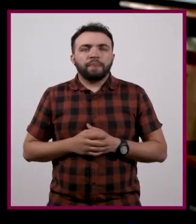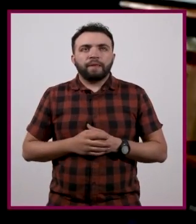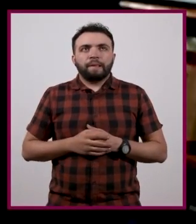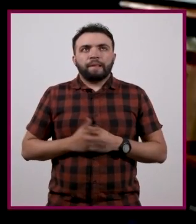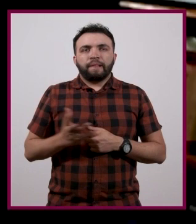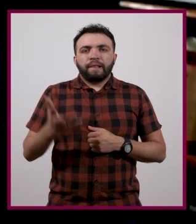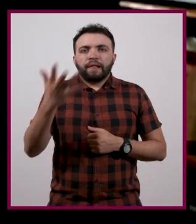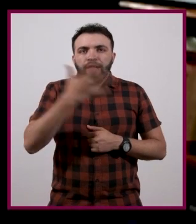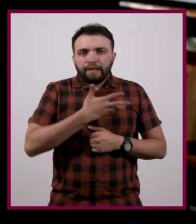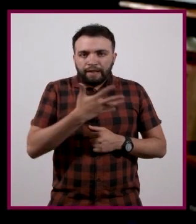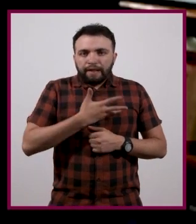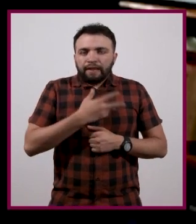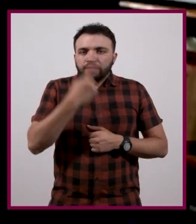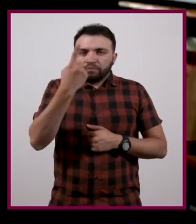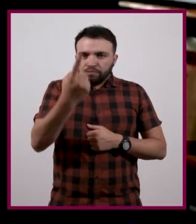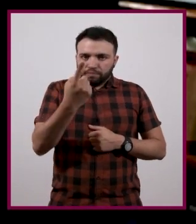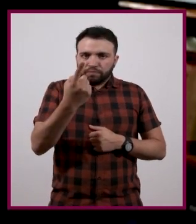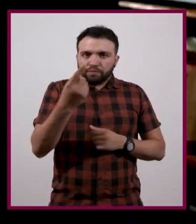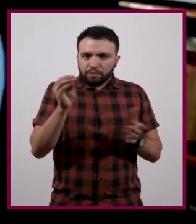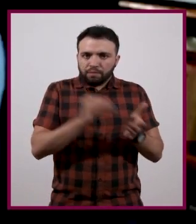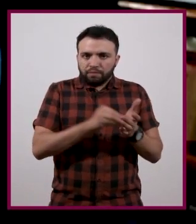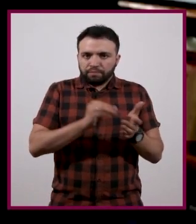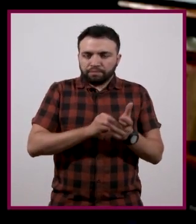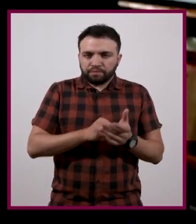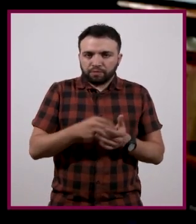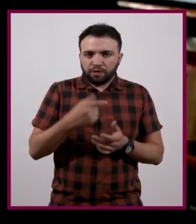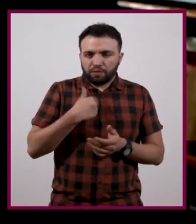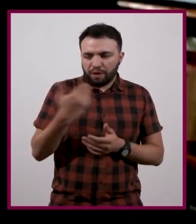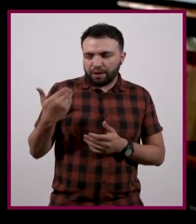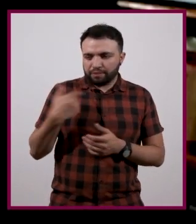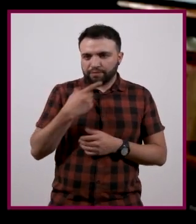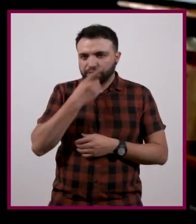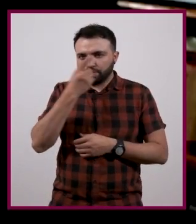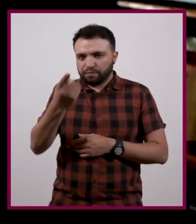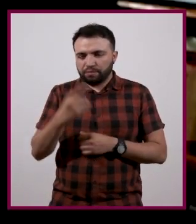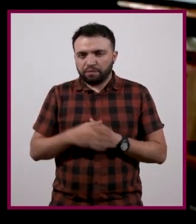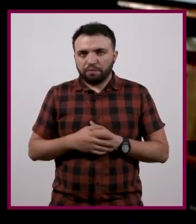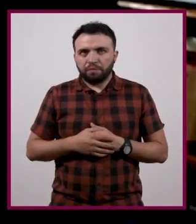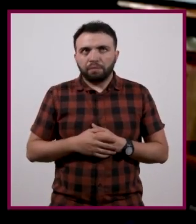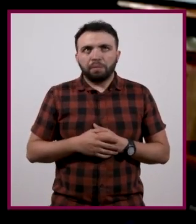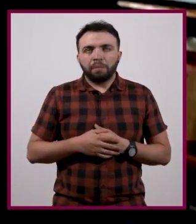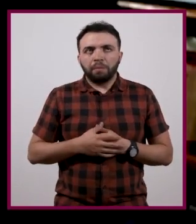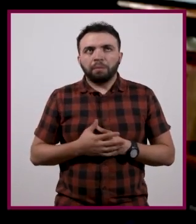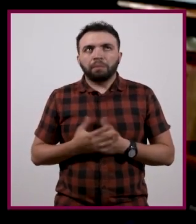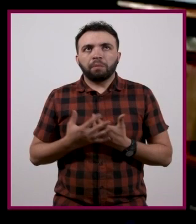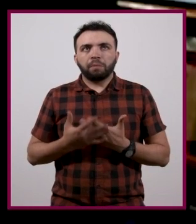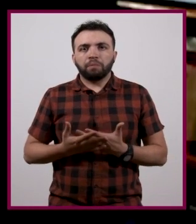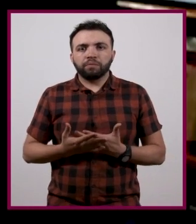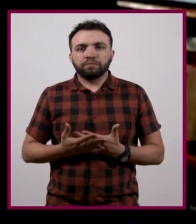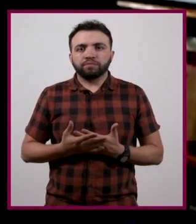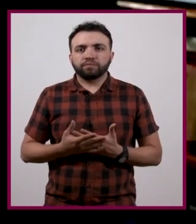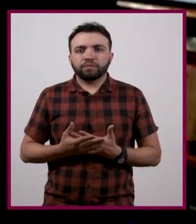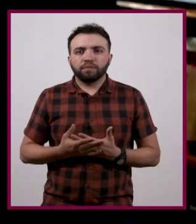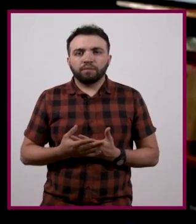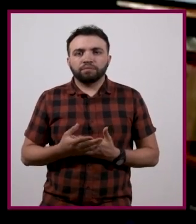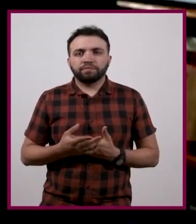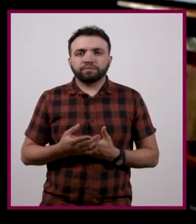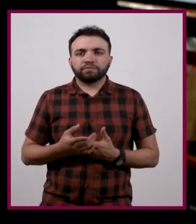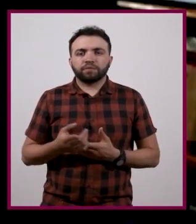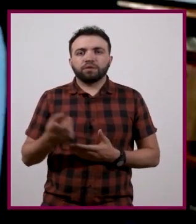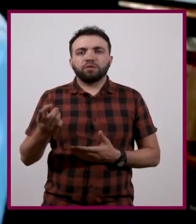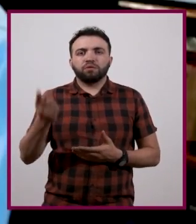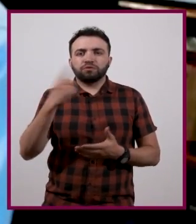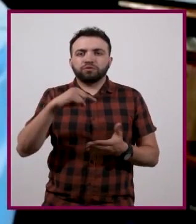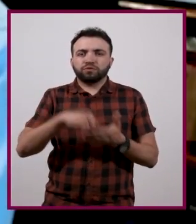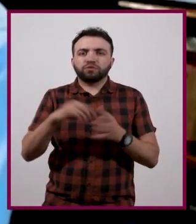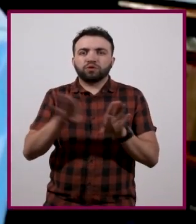Tenemos, digamos, un momento, le decía hace unos minutos, digamos, de una época dorada, y